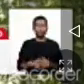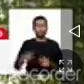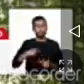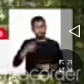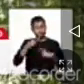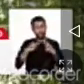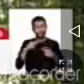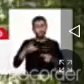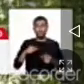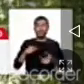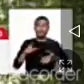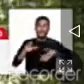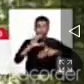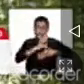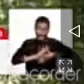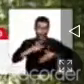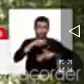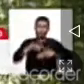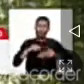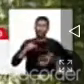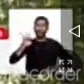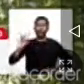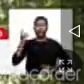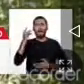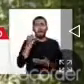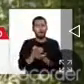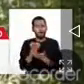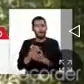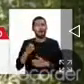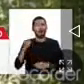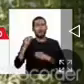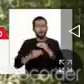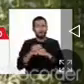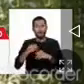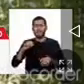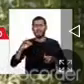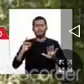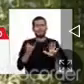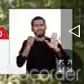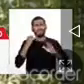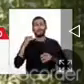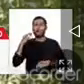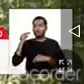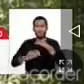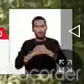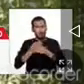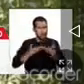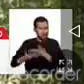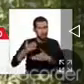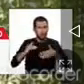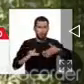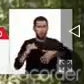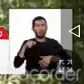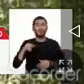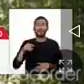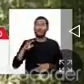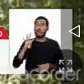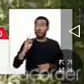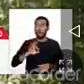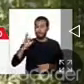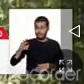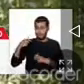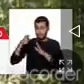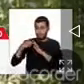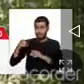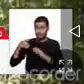Simplemente digo que la alianza representa la octava economía del mundo, la sexta potencia exportadora a nivel mundial, más del 40%, creo que el